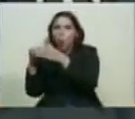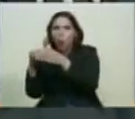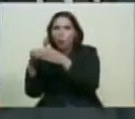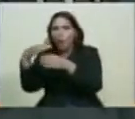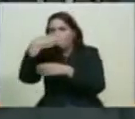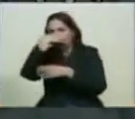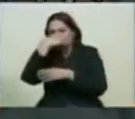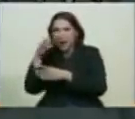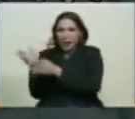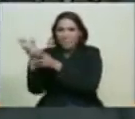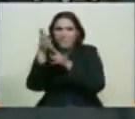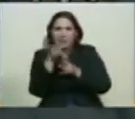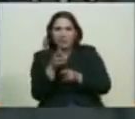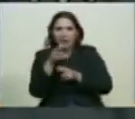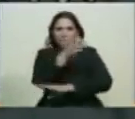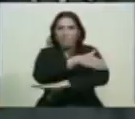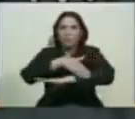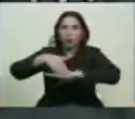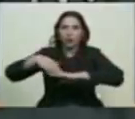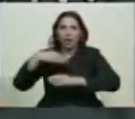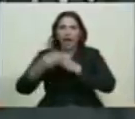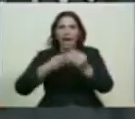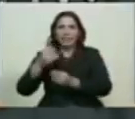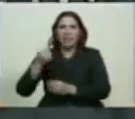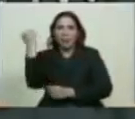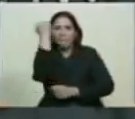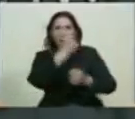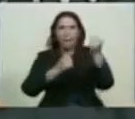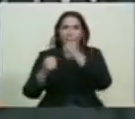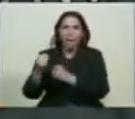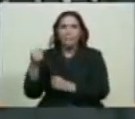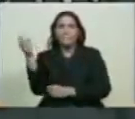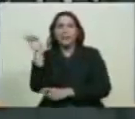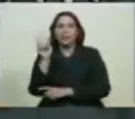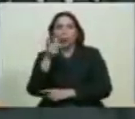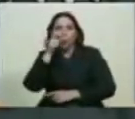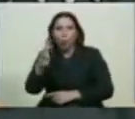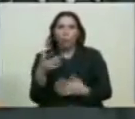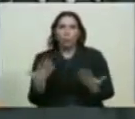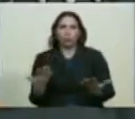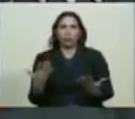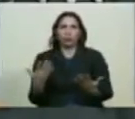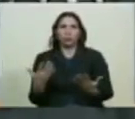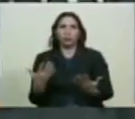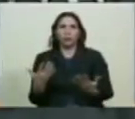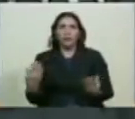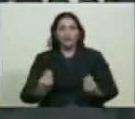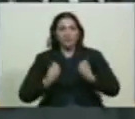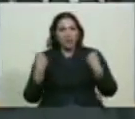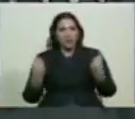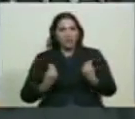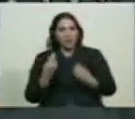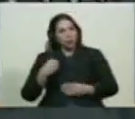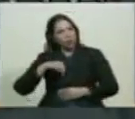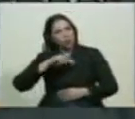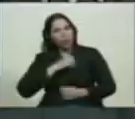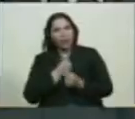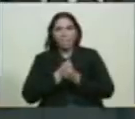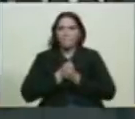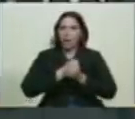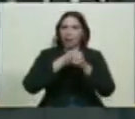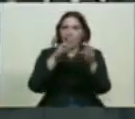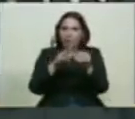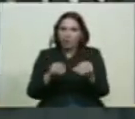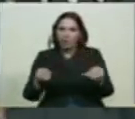frontera para hacerle daño a la población venezolana que vive en nuestra amada tierra, en nuestro